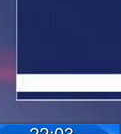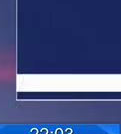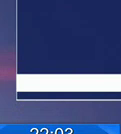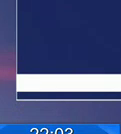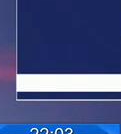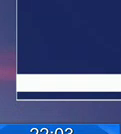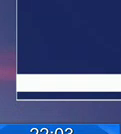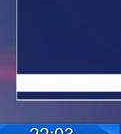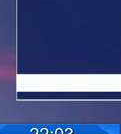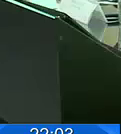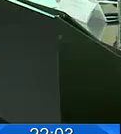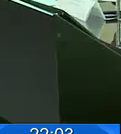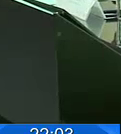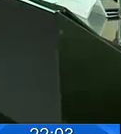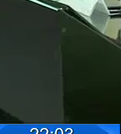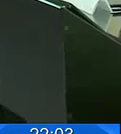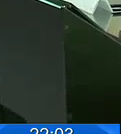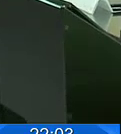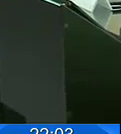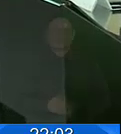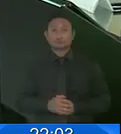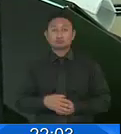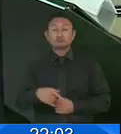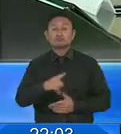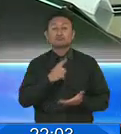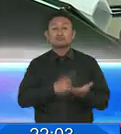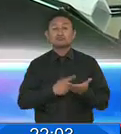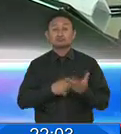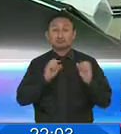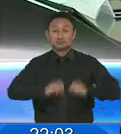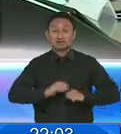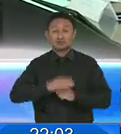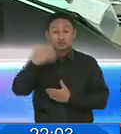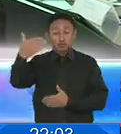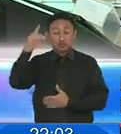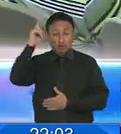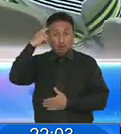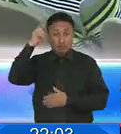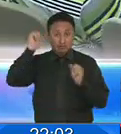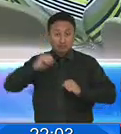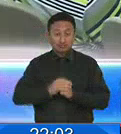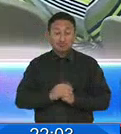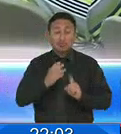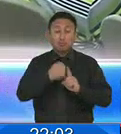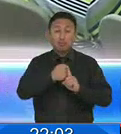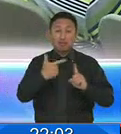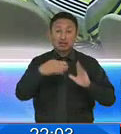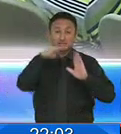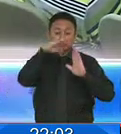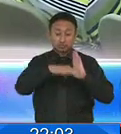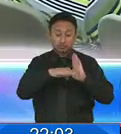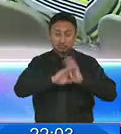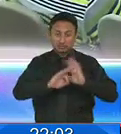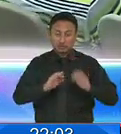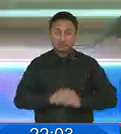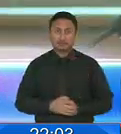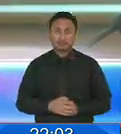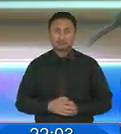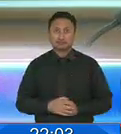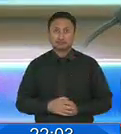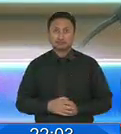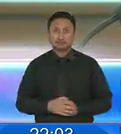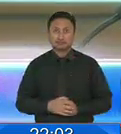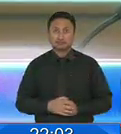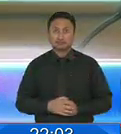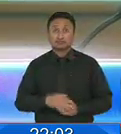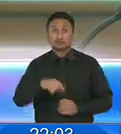durante 2019. El estudio da cuenta que las acciones y políticas del gobierno habrían mitigado el impacto de decrecimiento de fuentes laborales. El esfuerzo